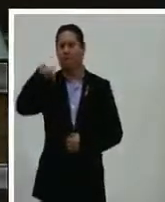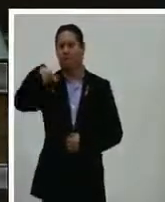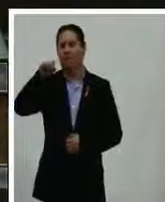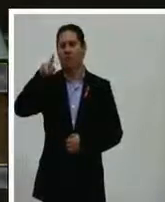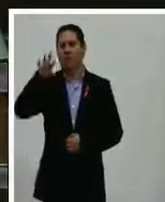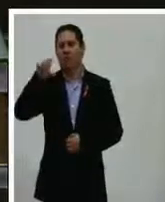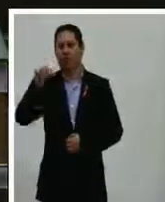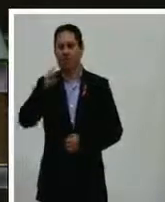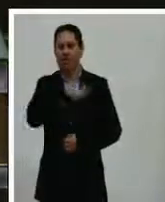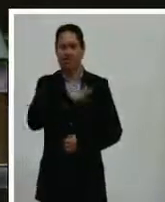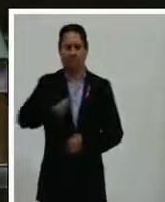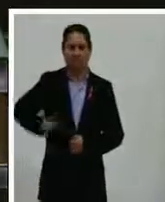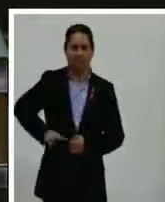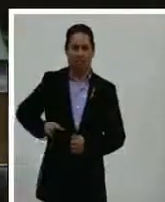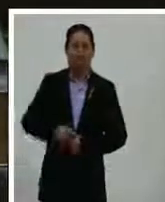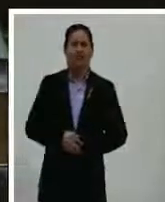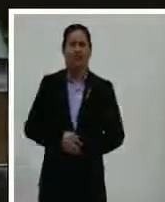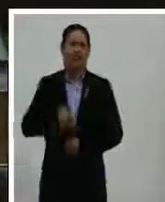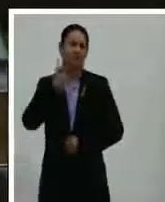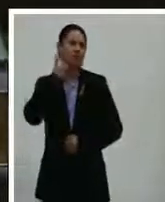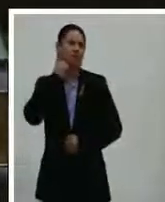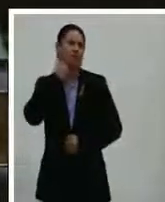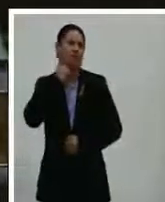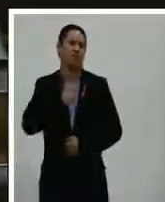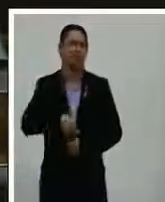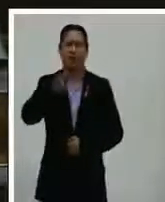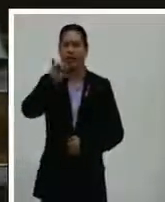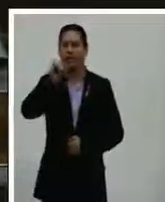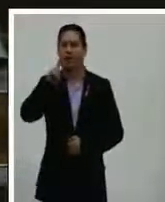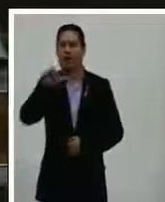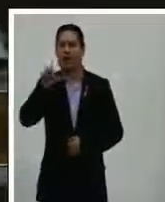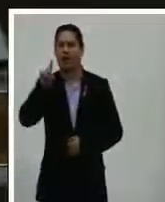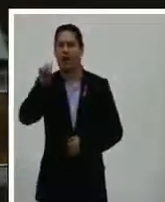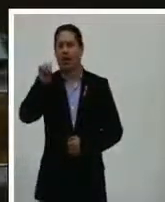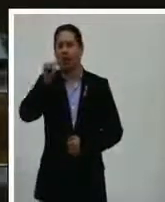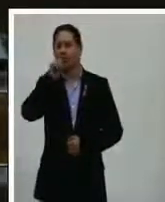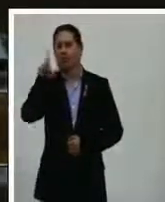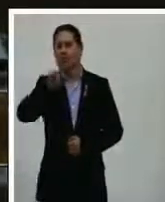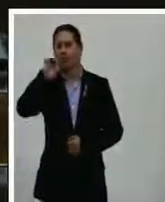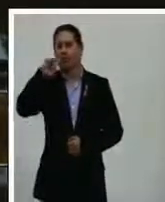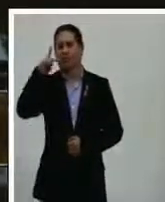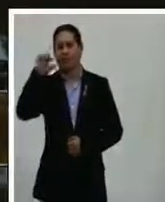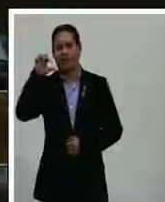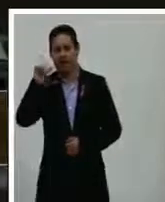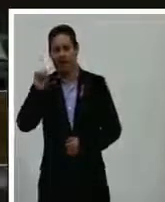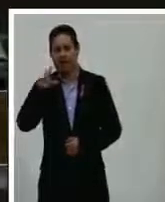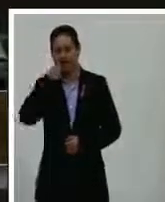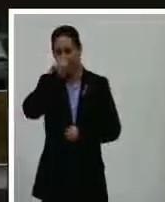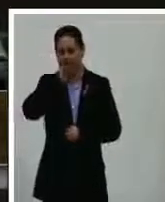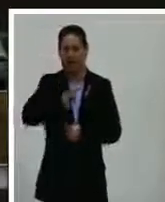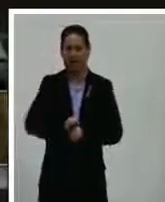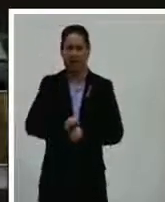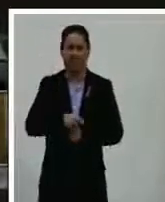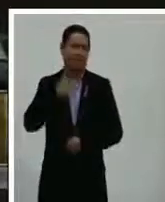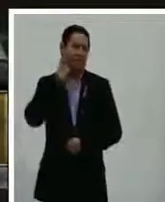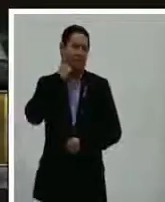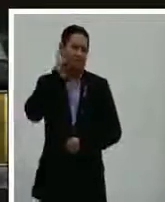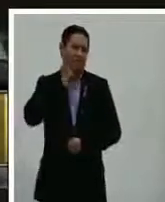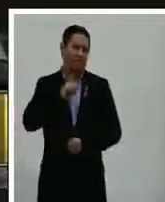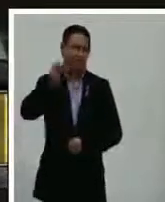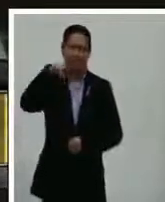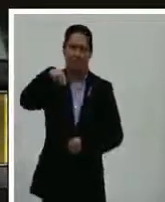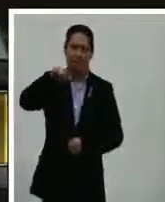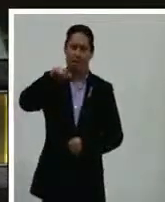centeno vicepresidente diputado ricardo cepeda gutiérrez secretario diputada maría